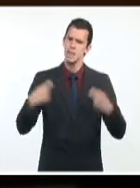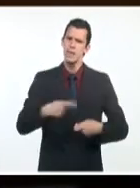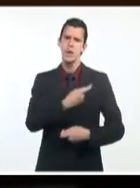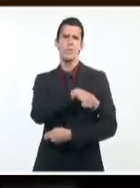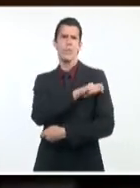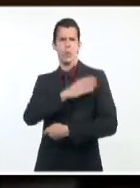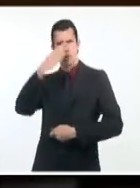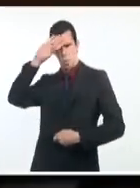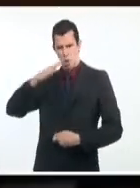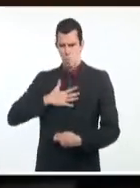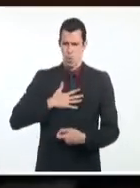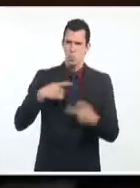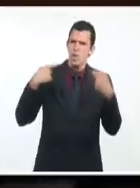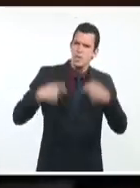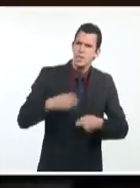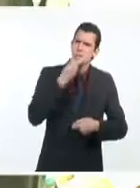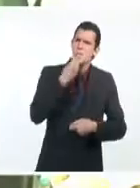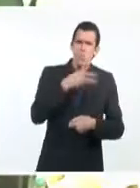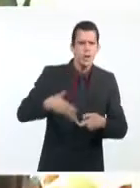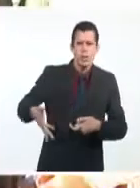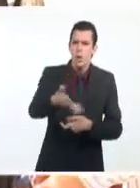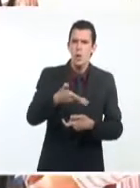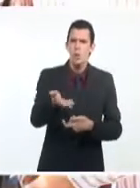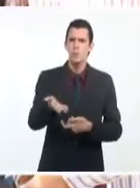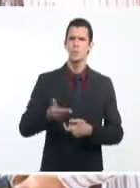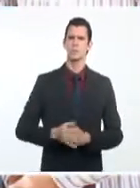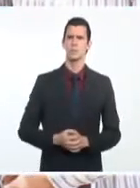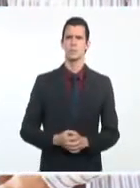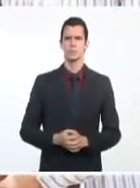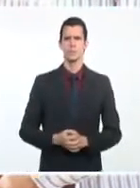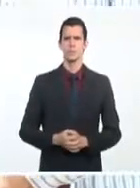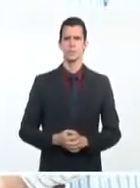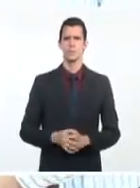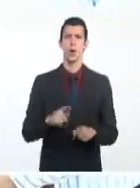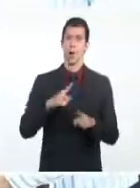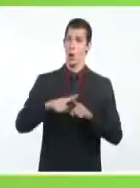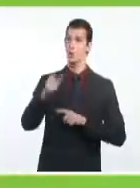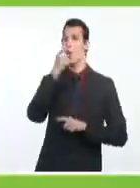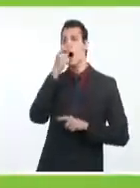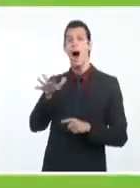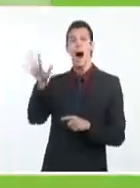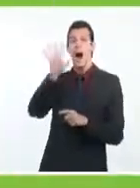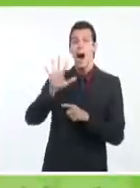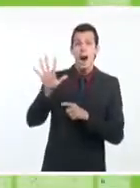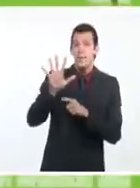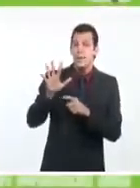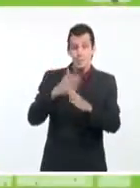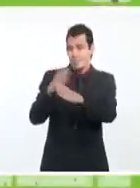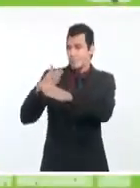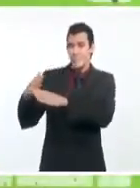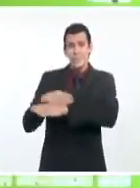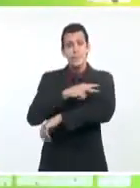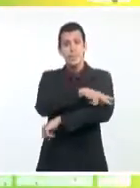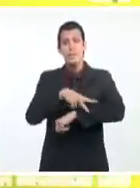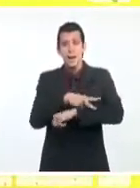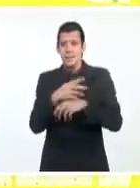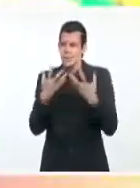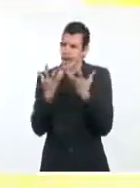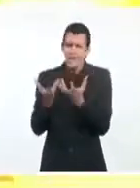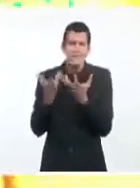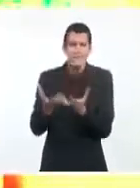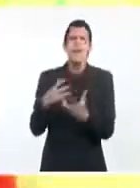su autodeterminación y su destino. Etiopía, Níger, Liberia, Namibia, Angola, Sudáfrica o Senegal,